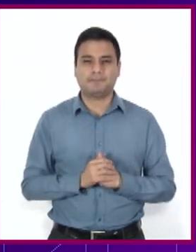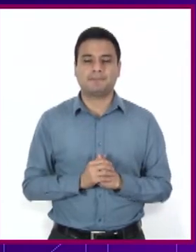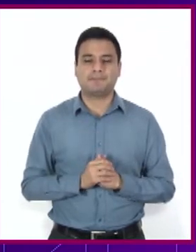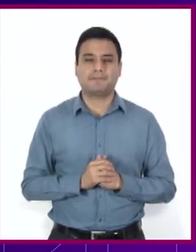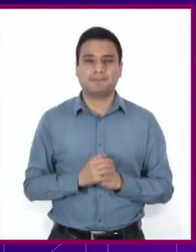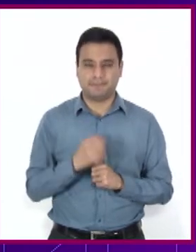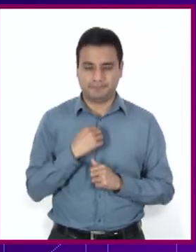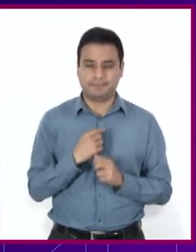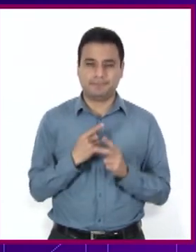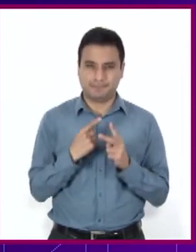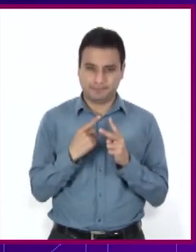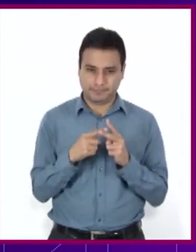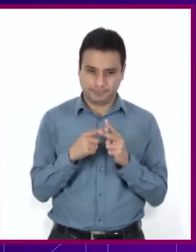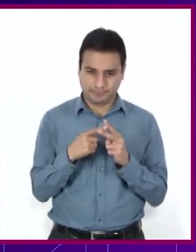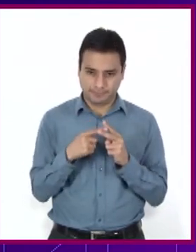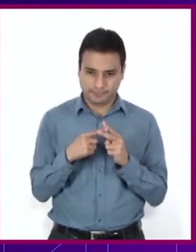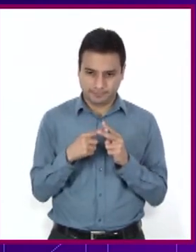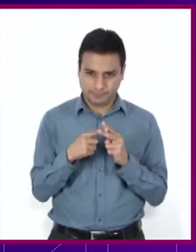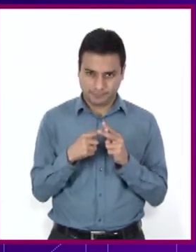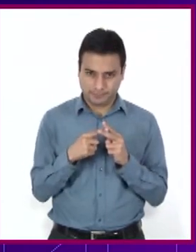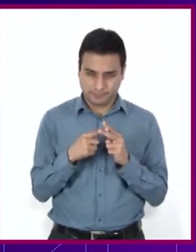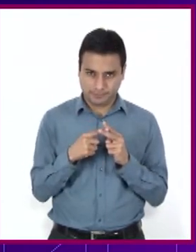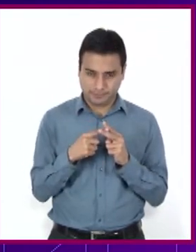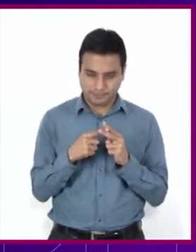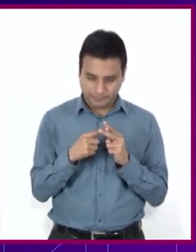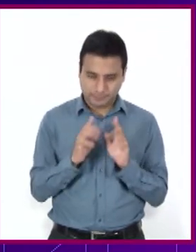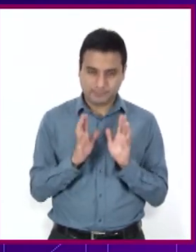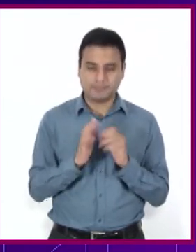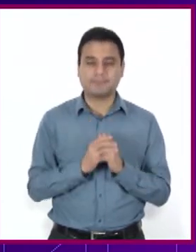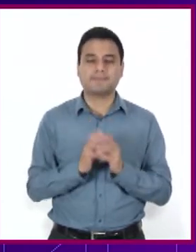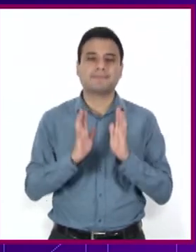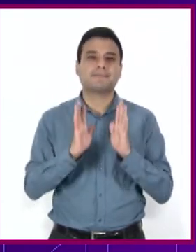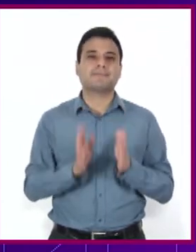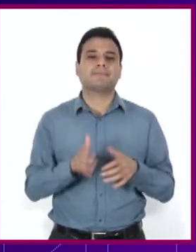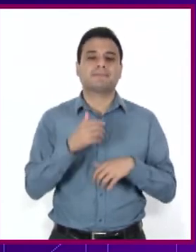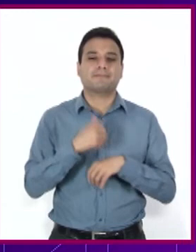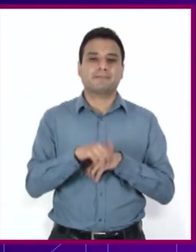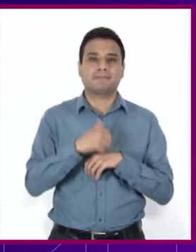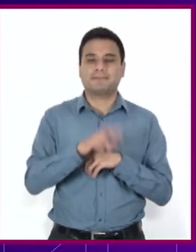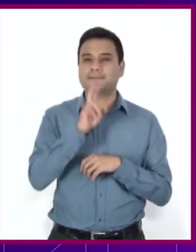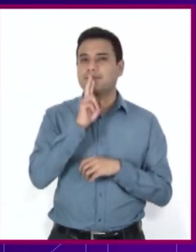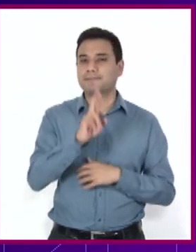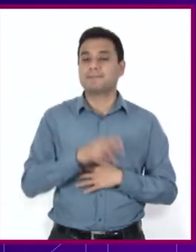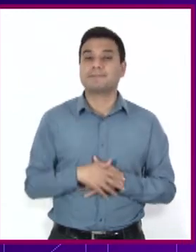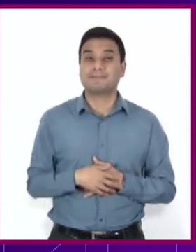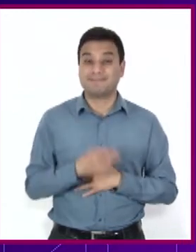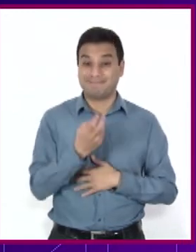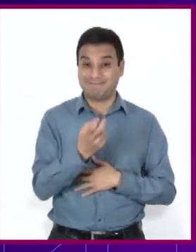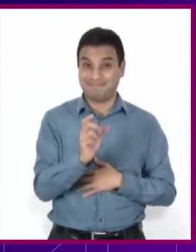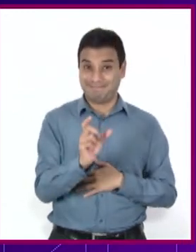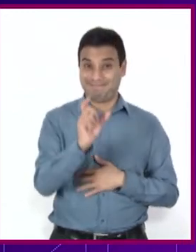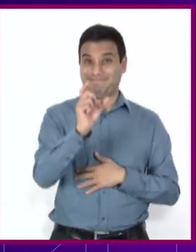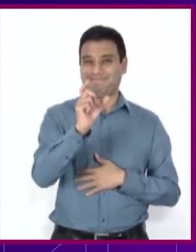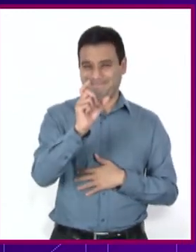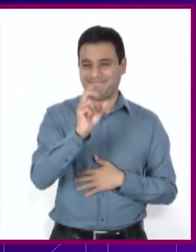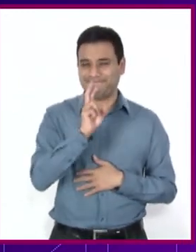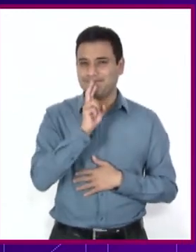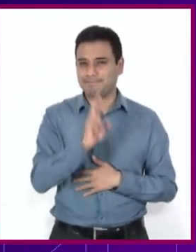cualquiera de las dos parejas de valores coordenadas, se obtiene un valor que representa el cociente